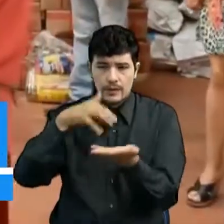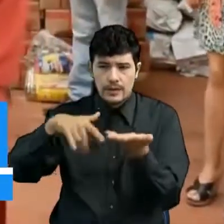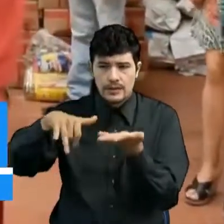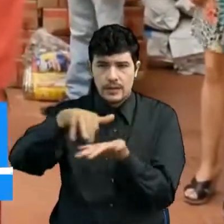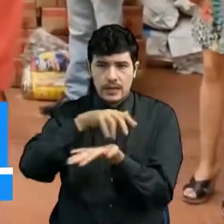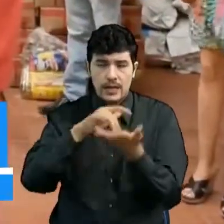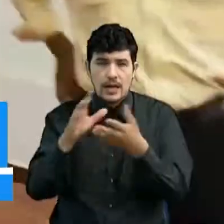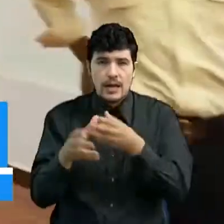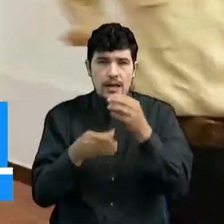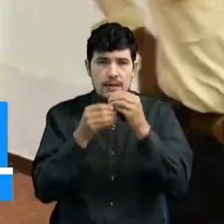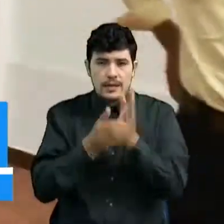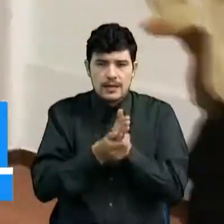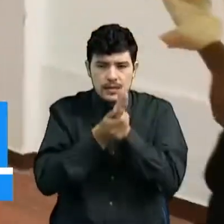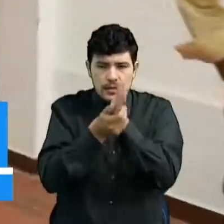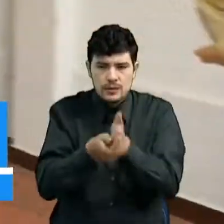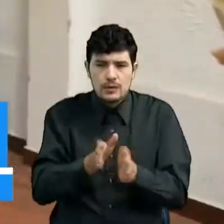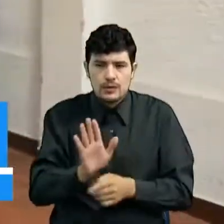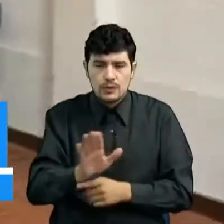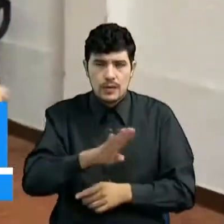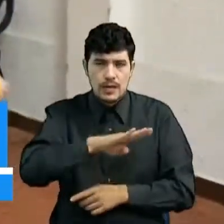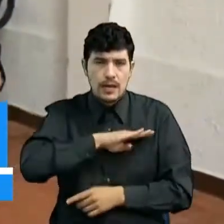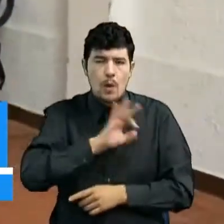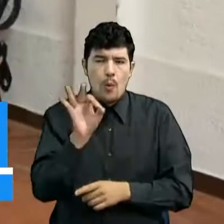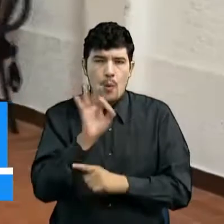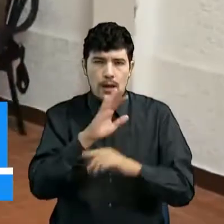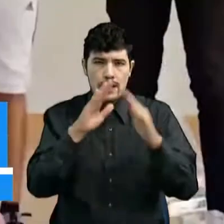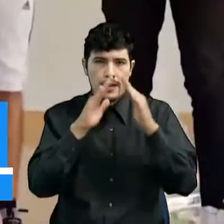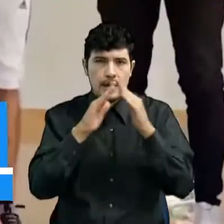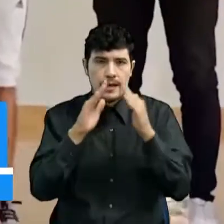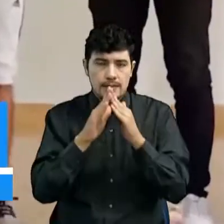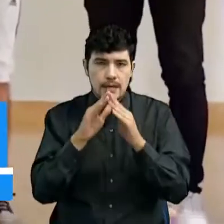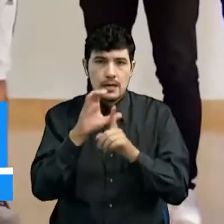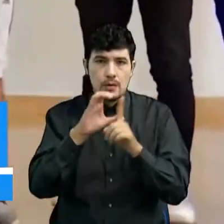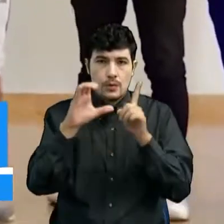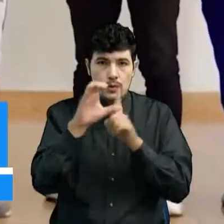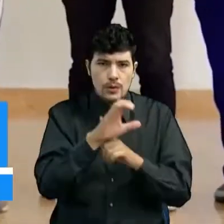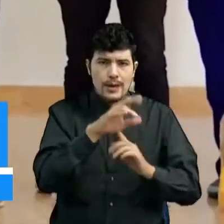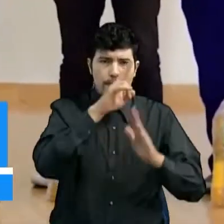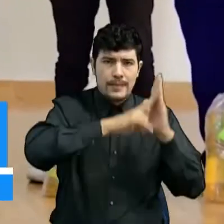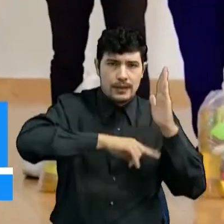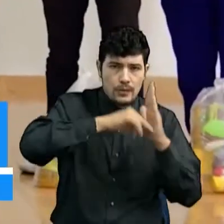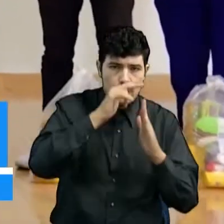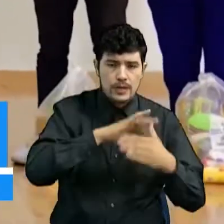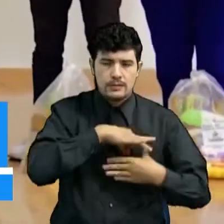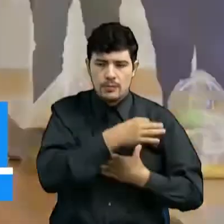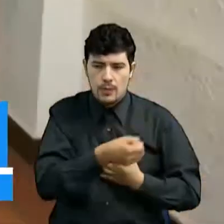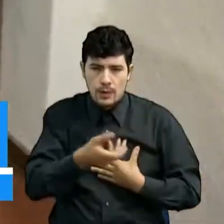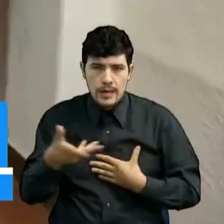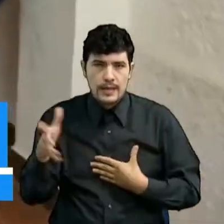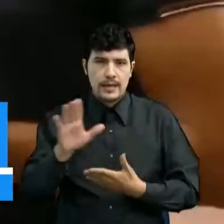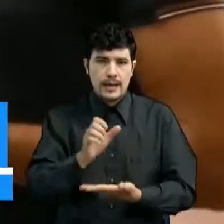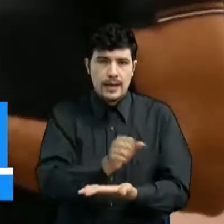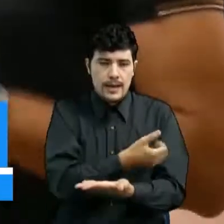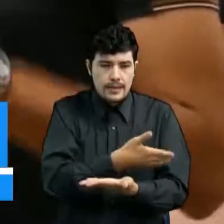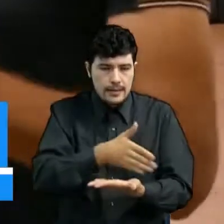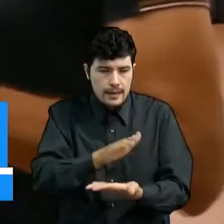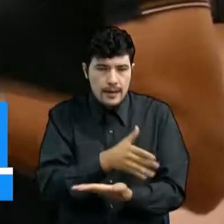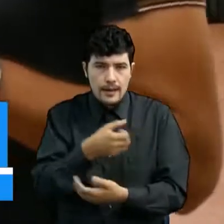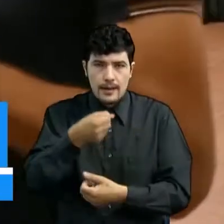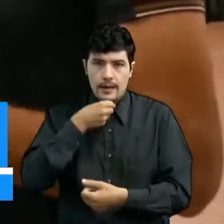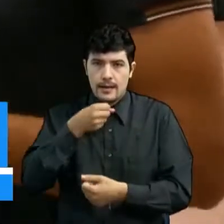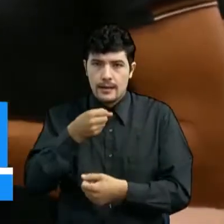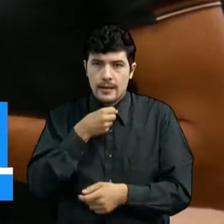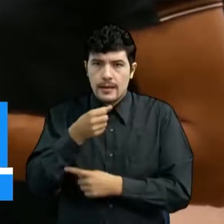y la gestión de las alcaldías y casas de la cultura pintores poetas compositores cantantes e intérpretes de diferentes